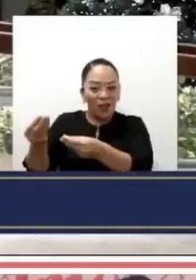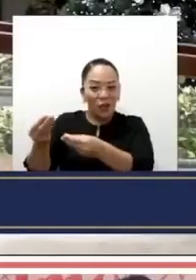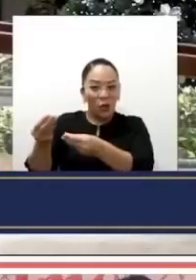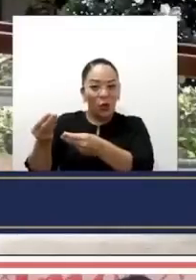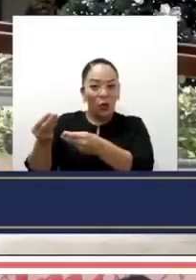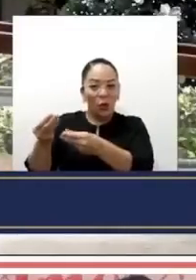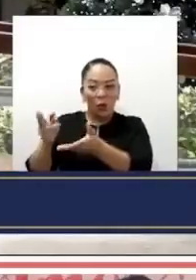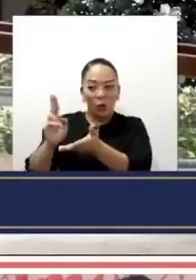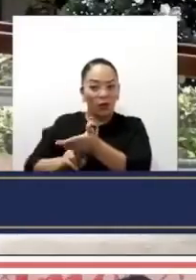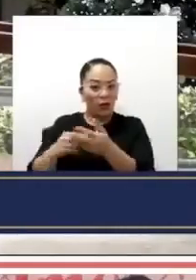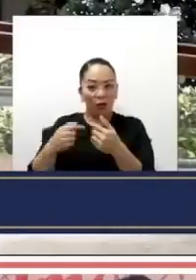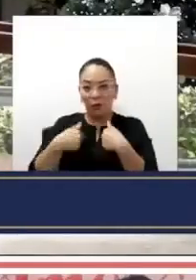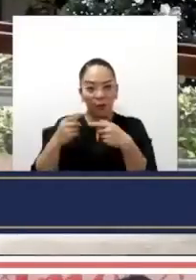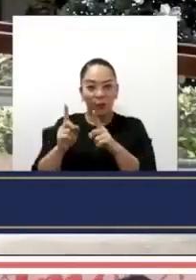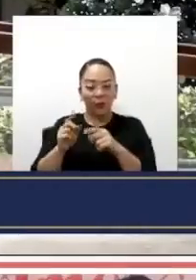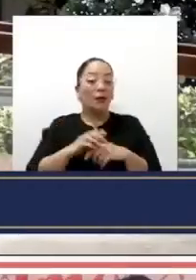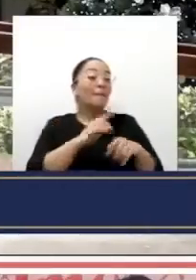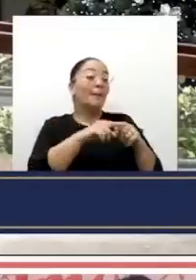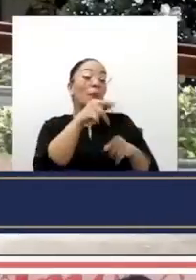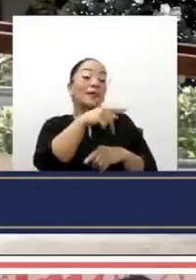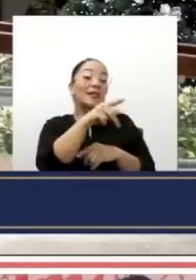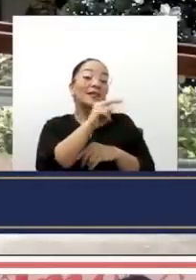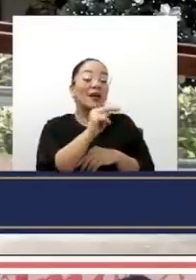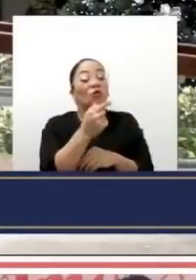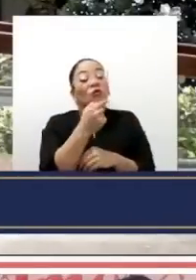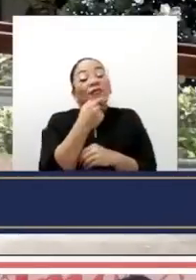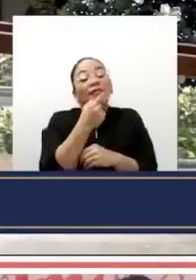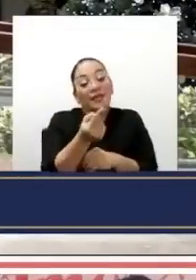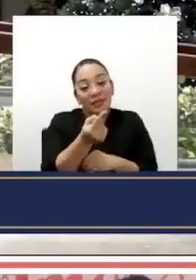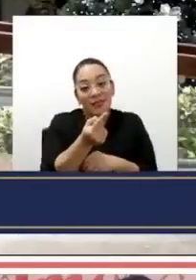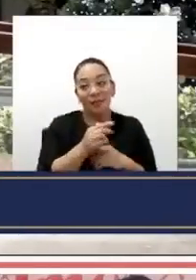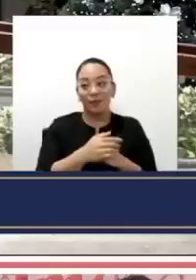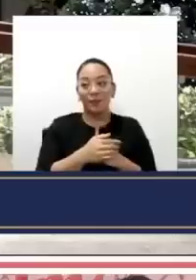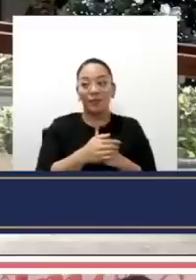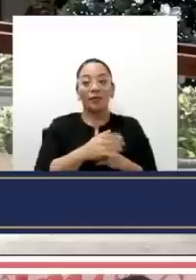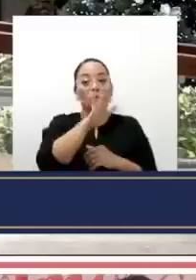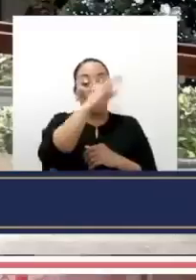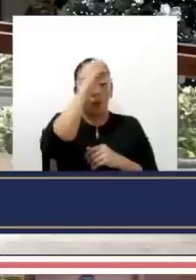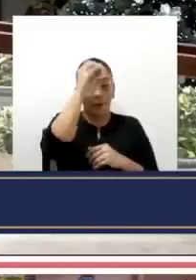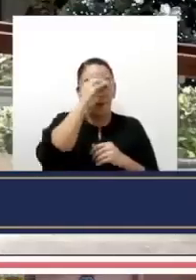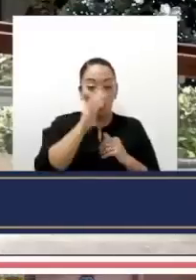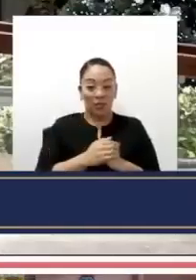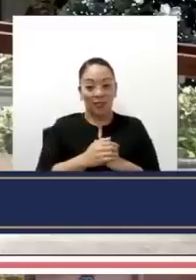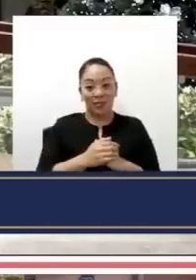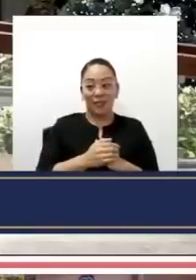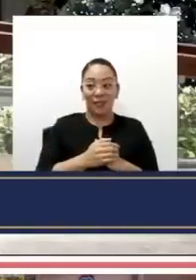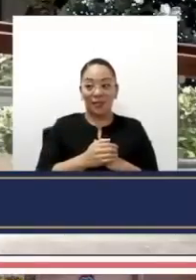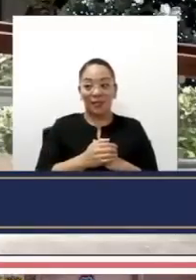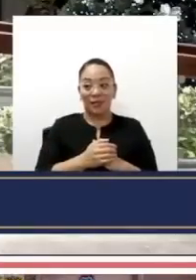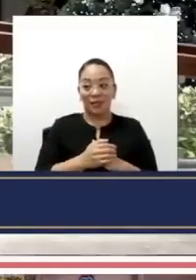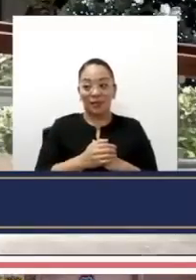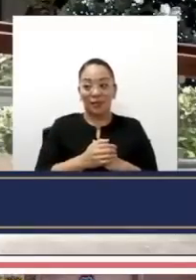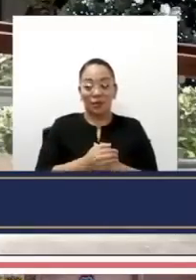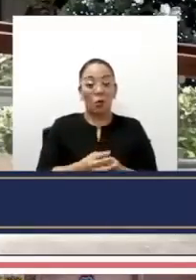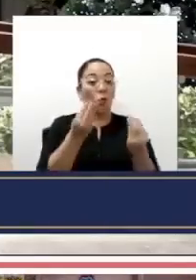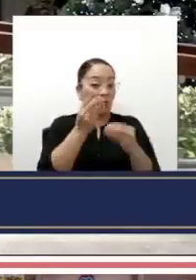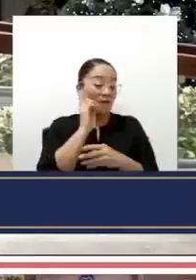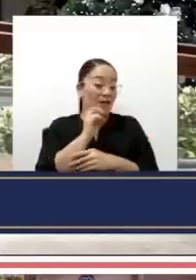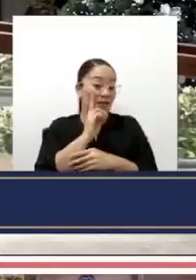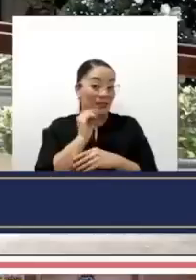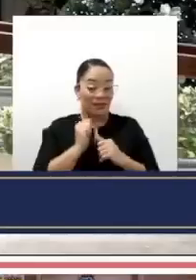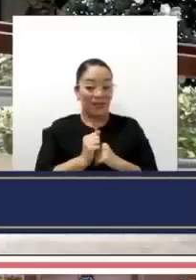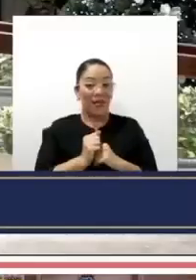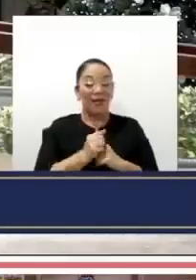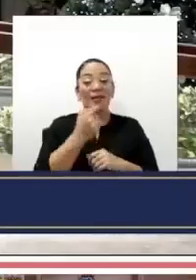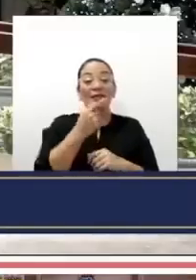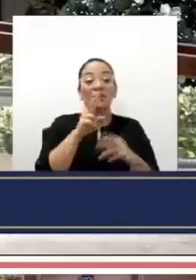el contrato. Sí, pero doña Patricia Navarro dice, en sus opiniones cargadas de falsedad, que